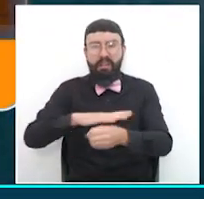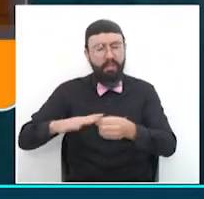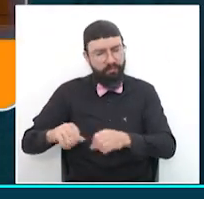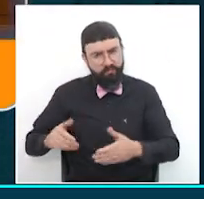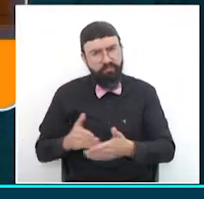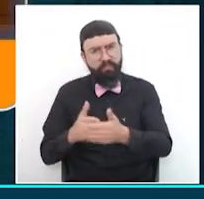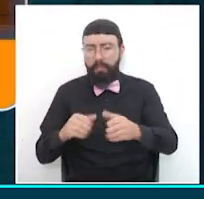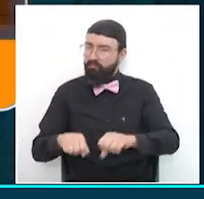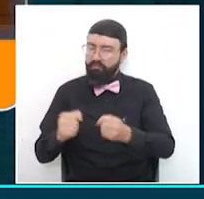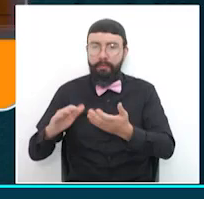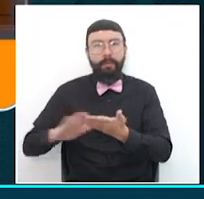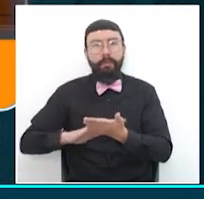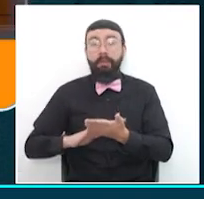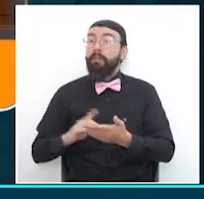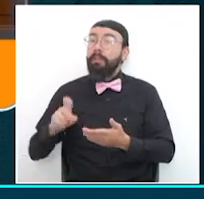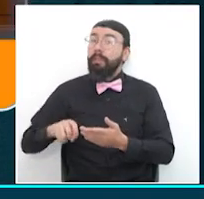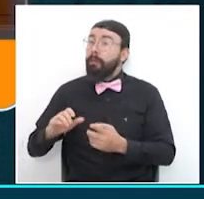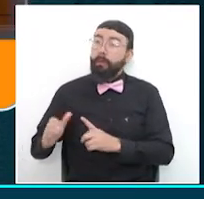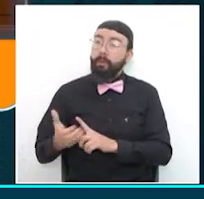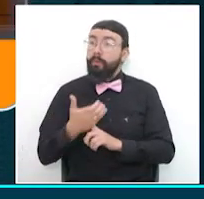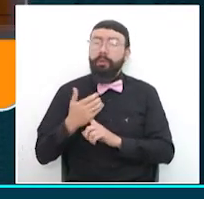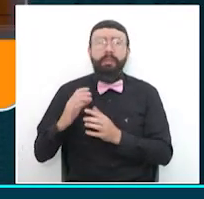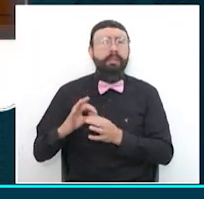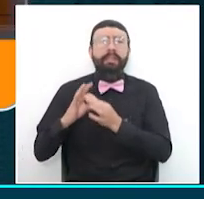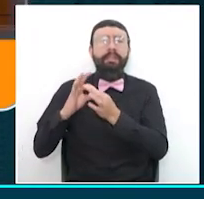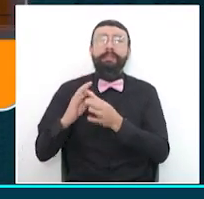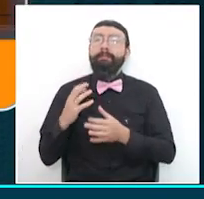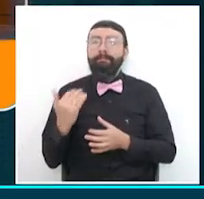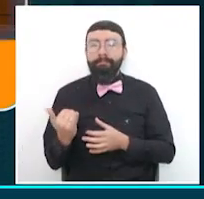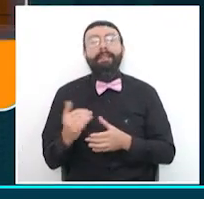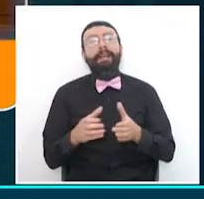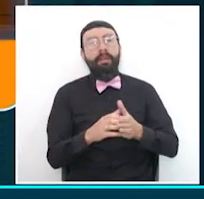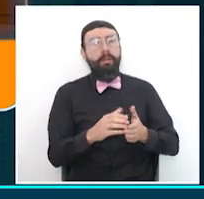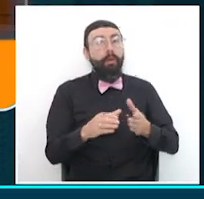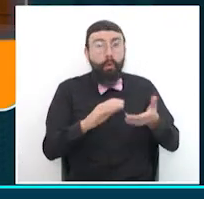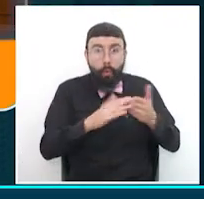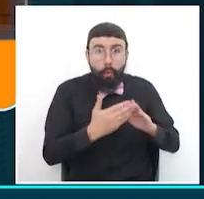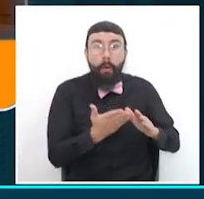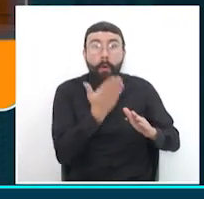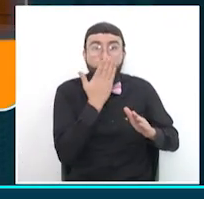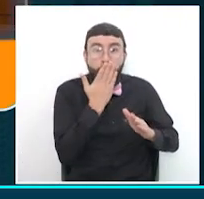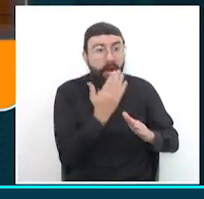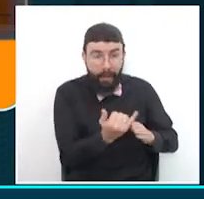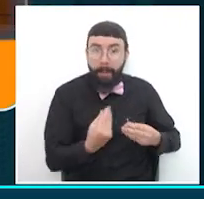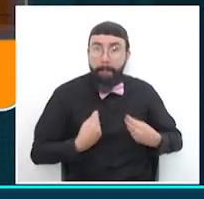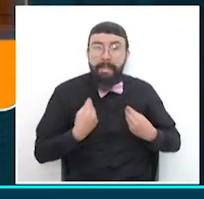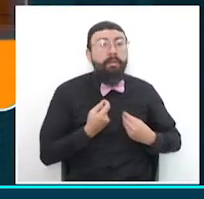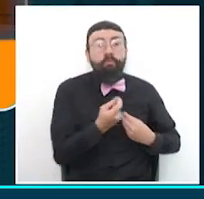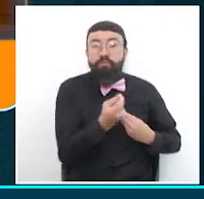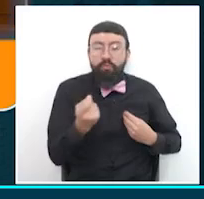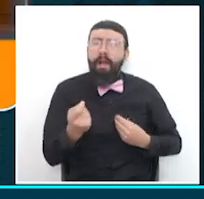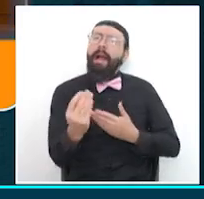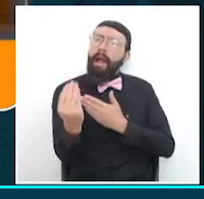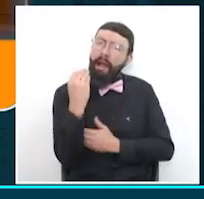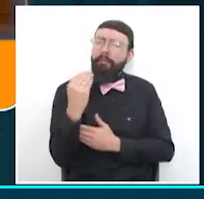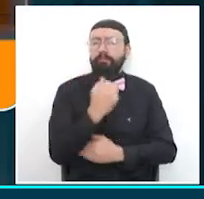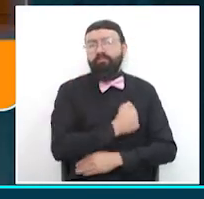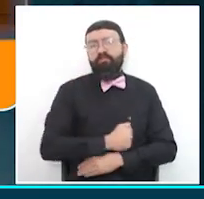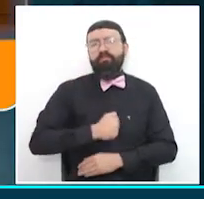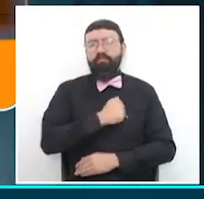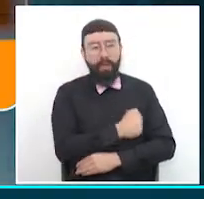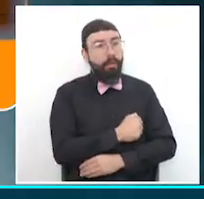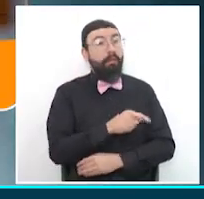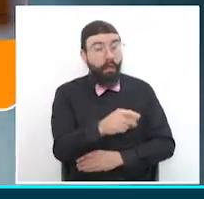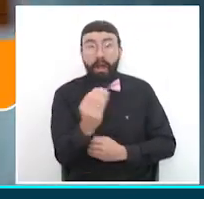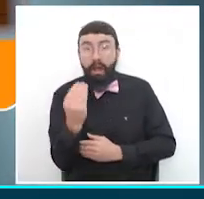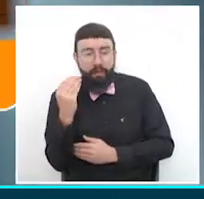un aliado incondicional, que son las comunidades indígenas, que son los que habitan esos territorios, para que se convierta en